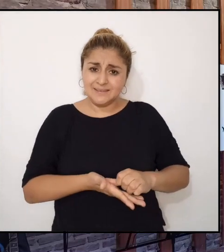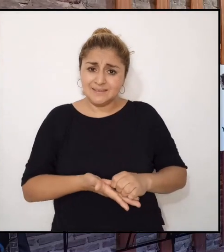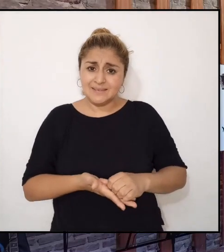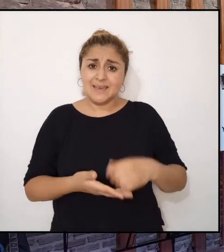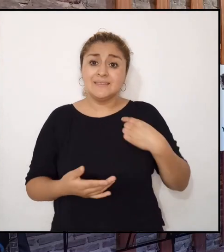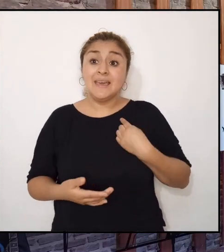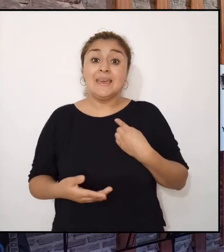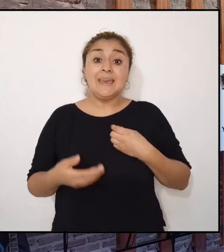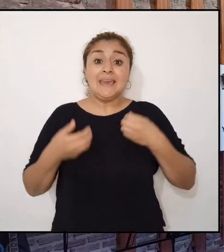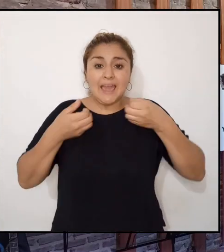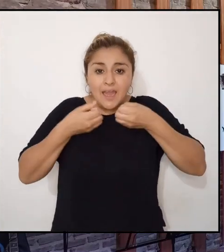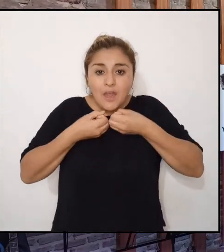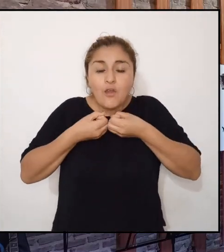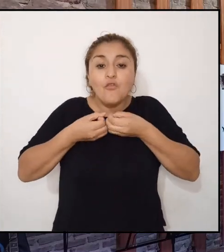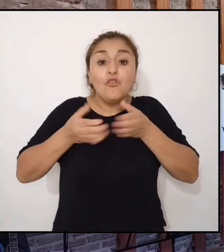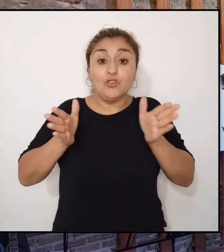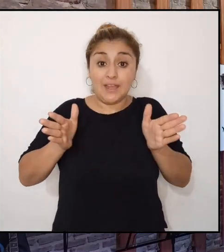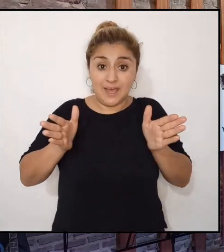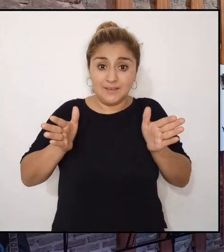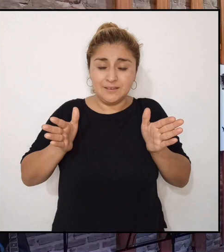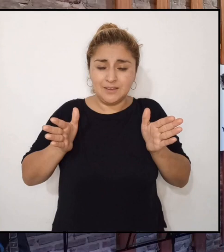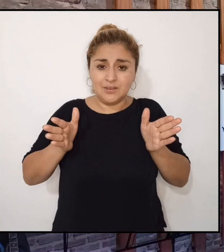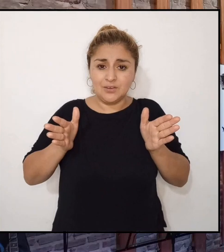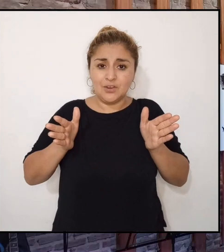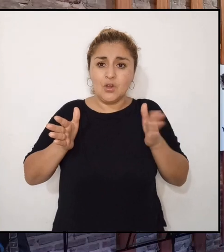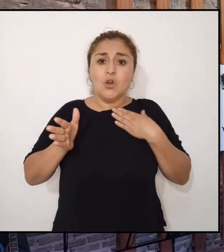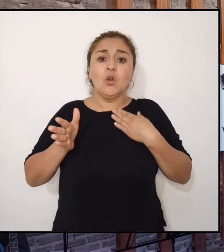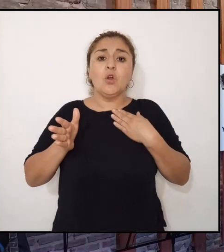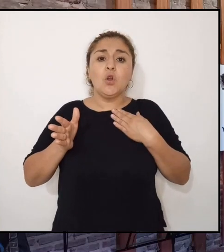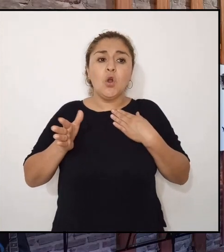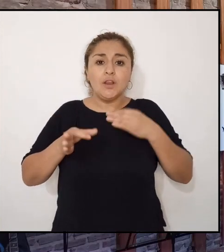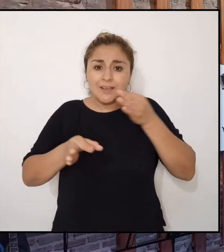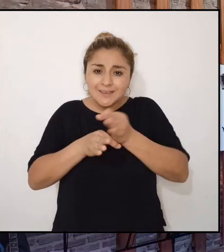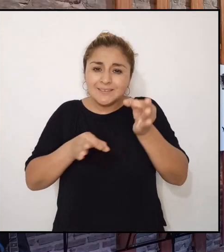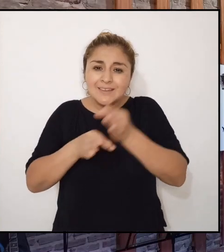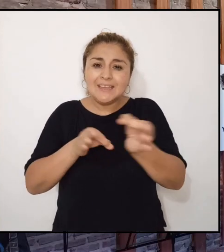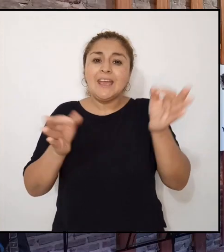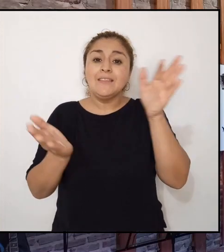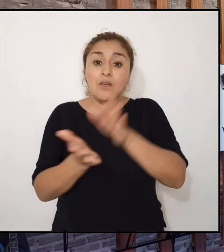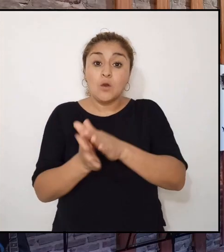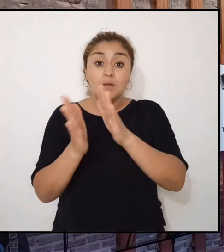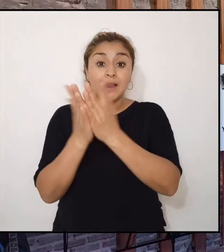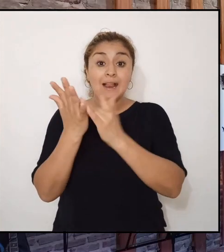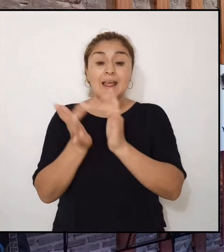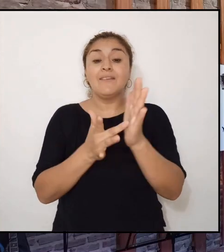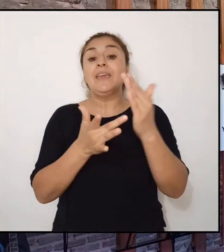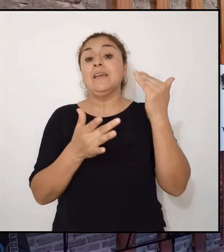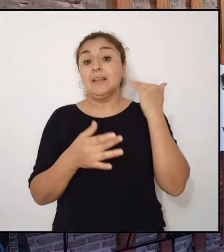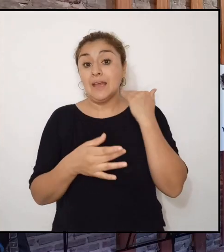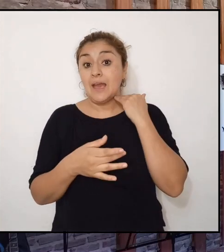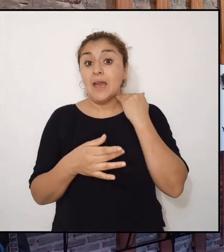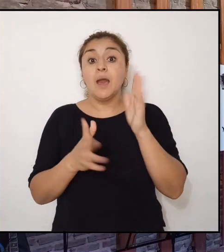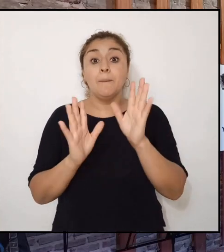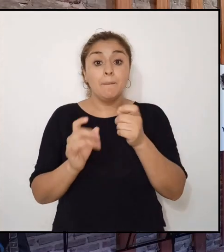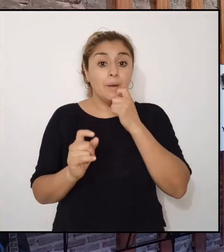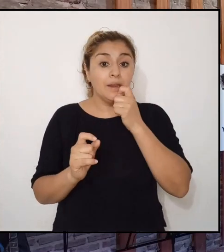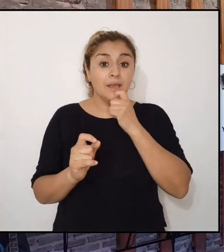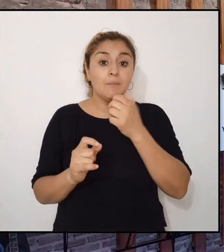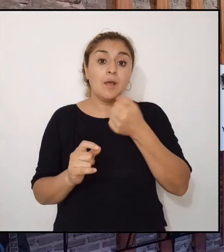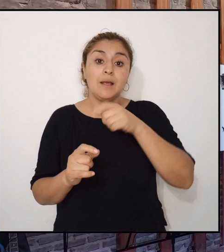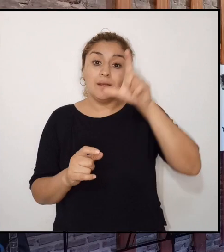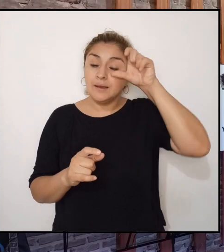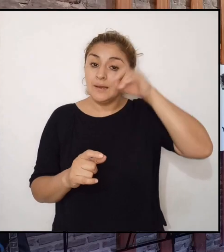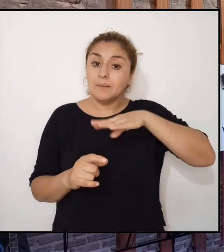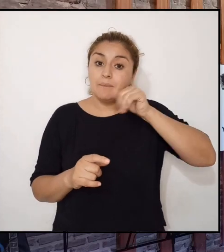fue en su momento Estados Unidos, Inglaterra, Alemania, yo estoy hablando de potencias mundiales, ¿verdad?